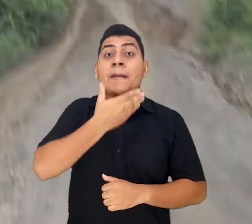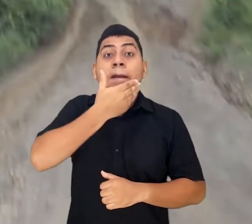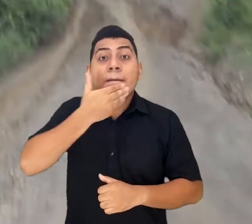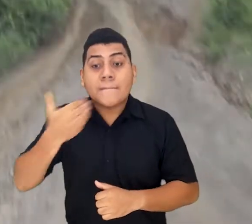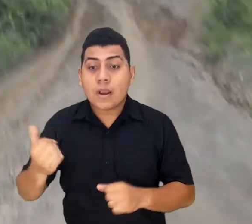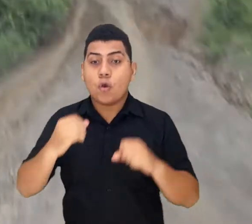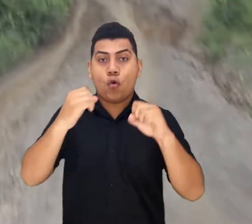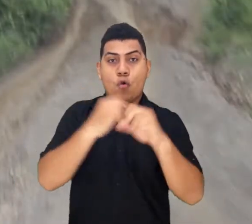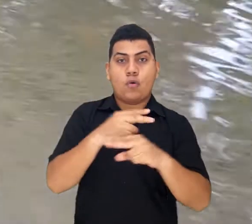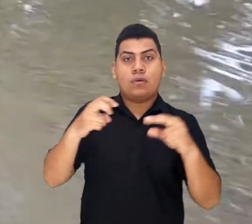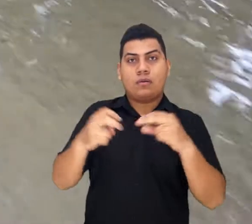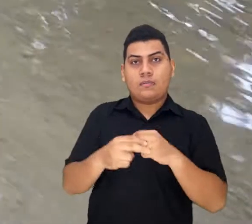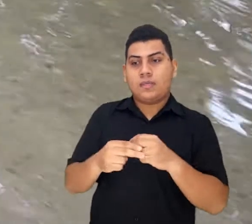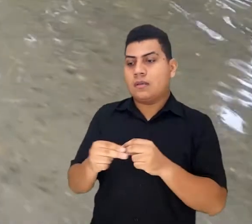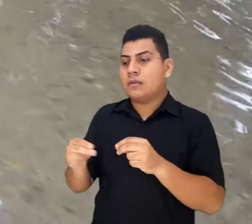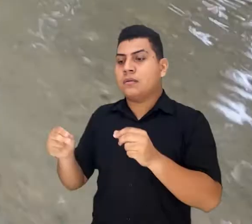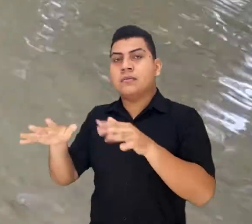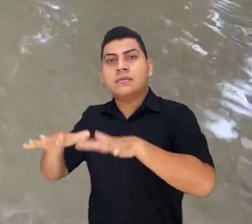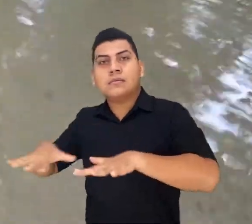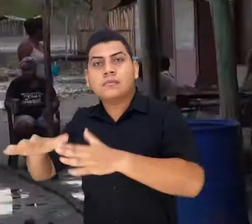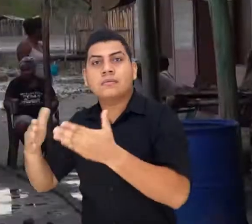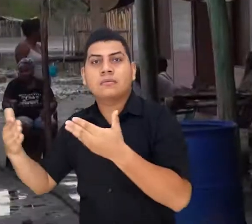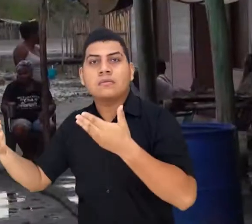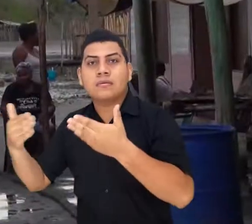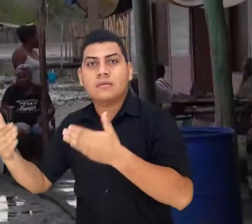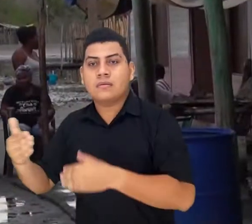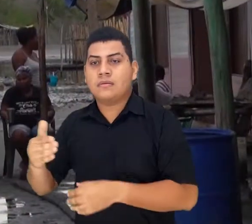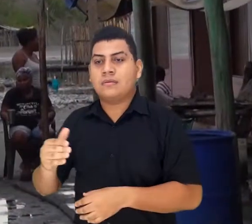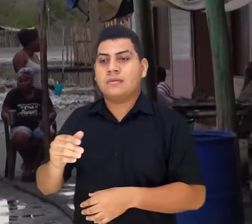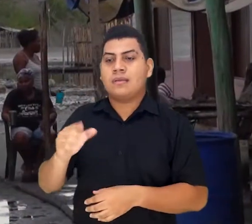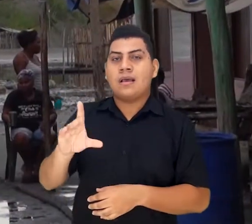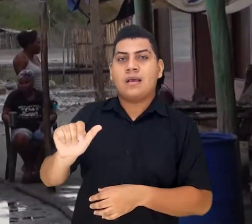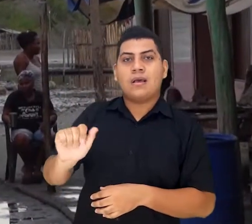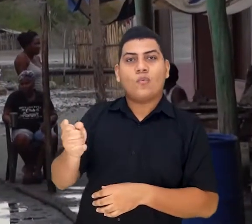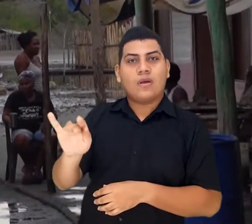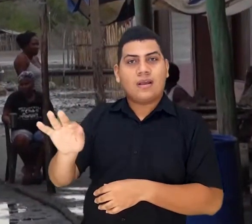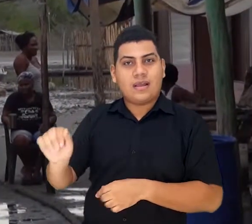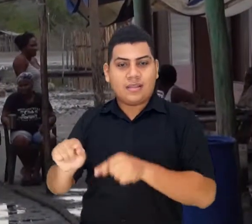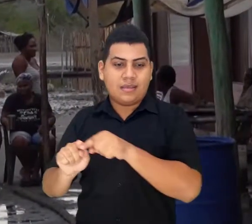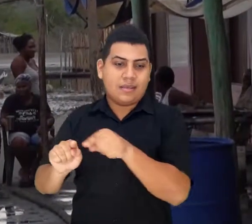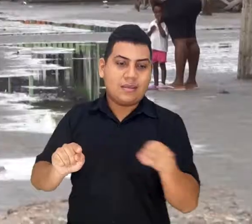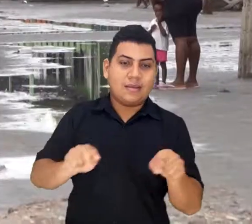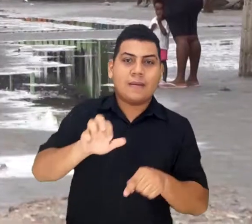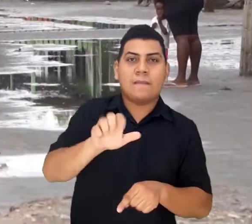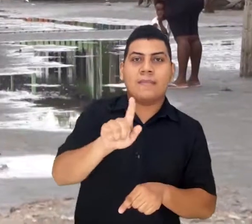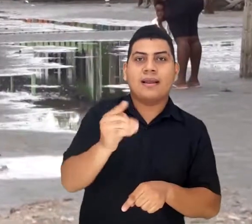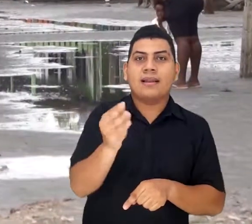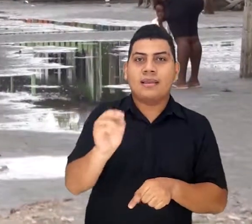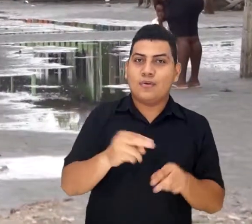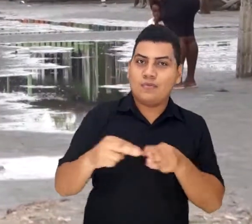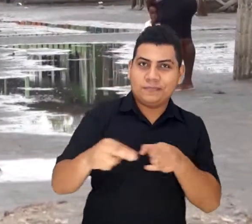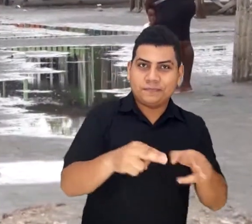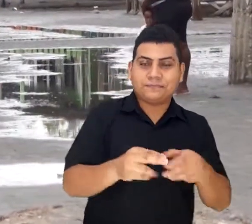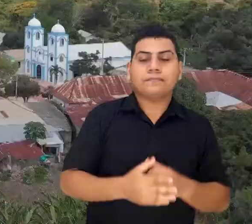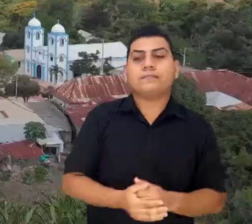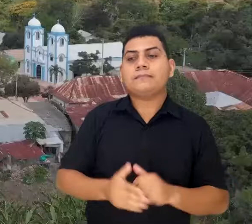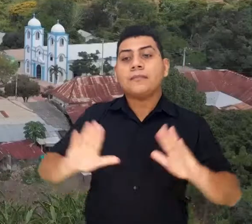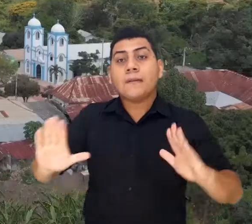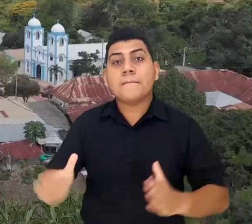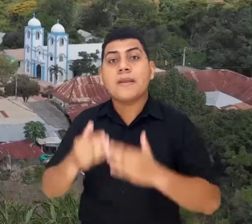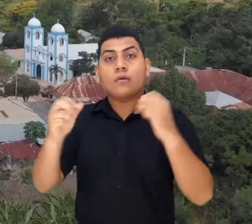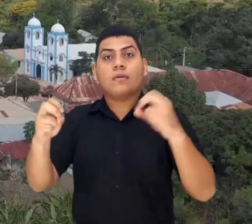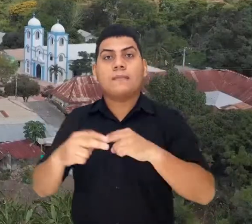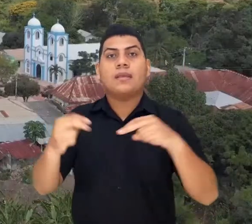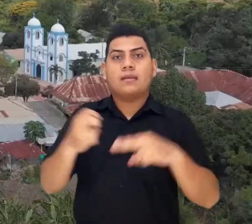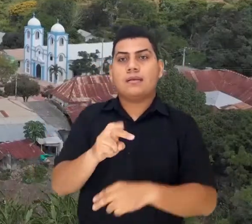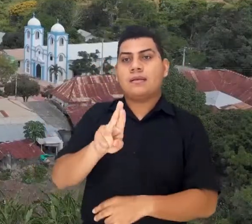de Aguacate hasta el arroyo Palenquillo, construcción del sistema de acueducto en el corregimiento Rincón del Mar,